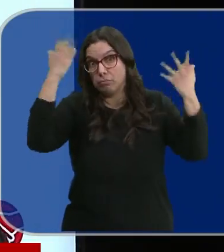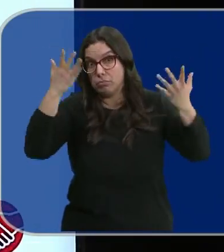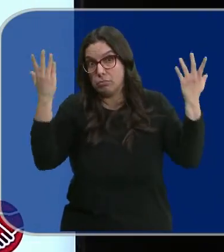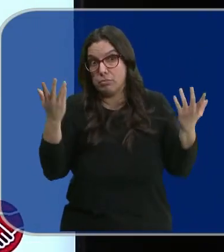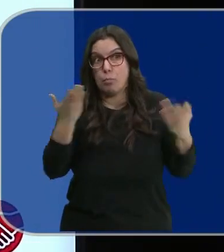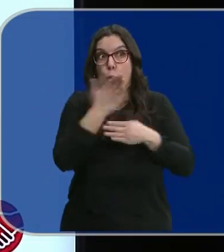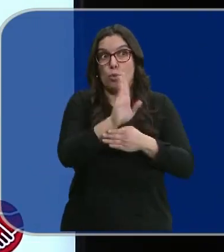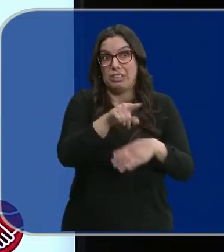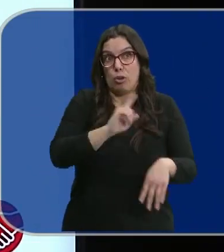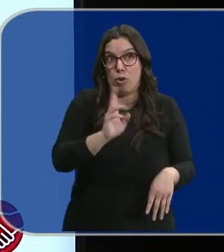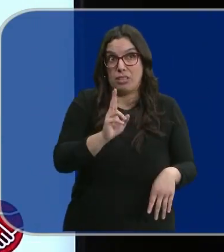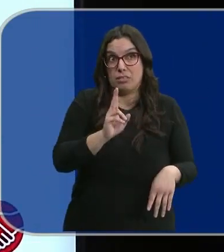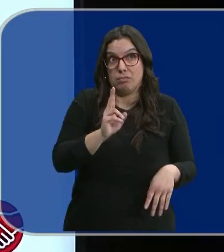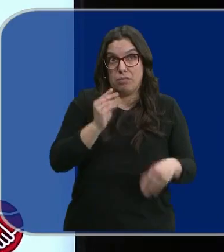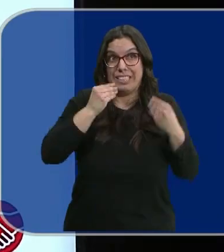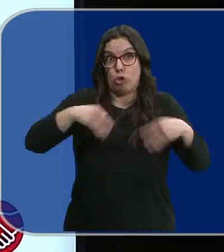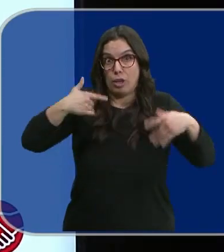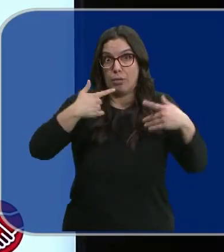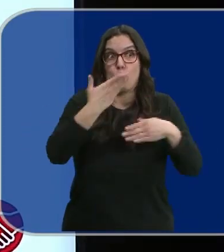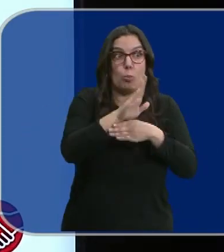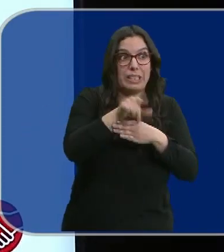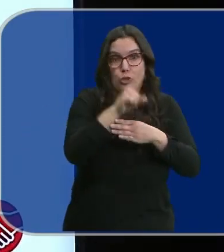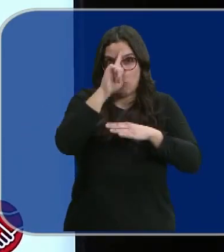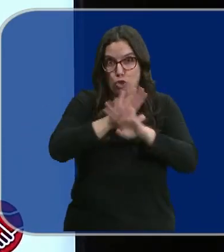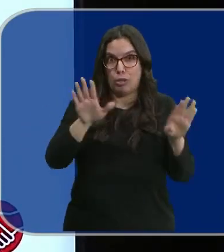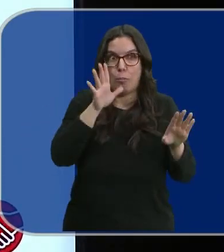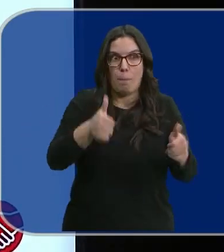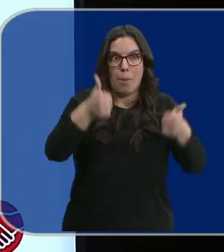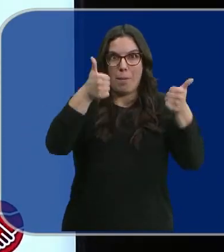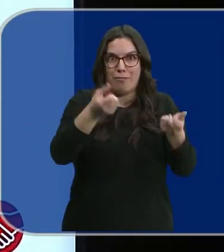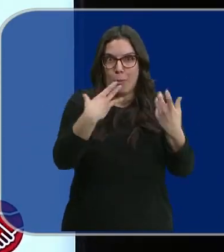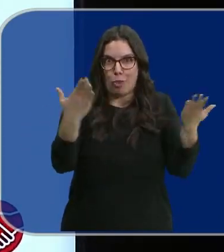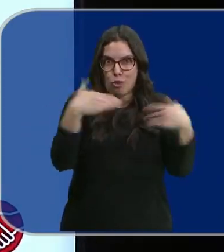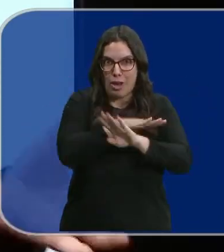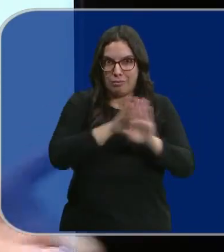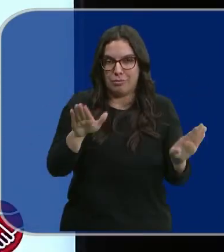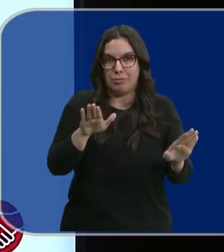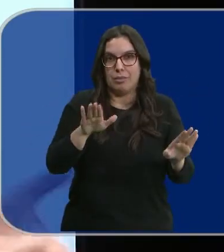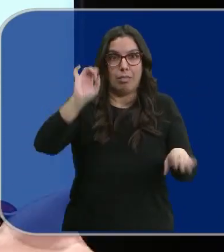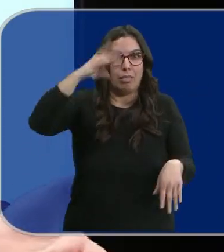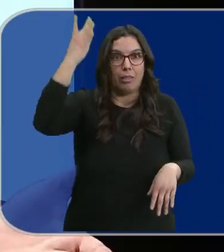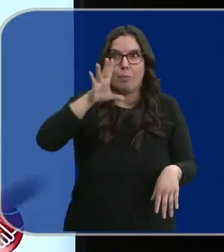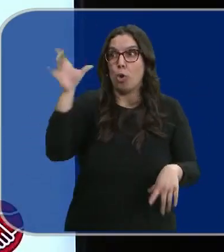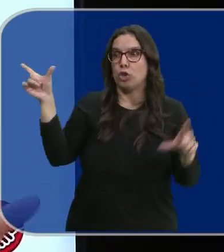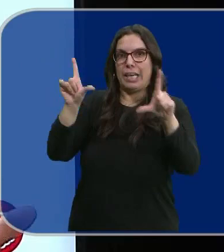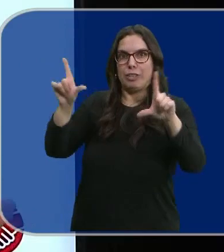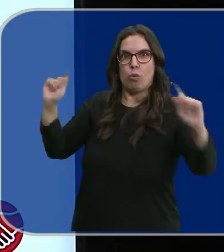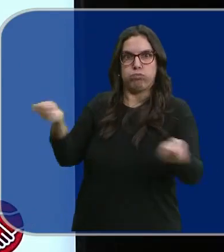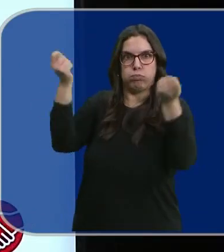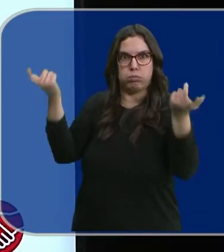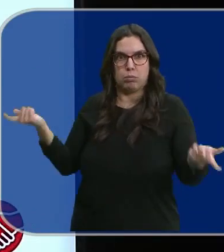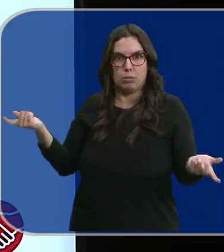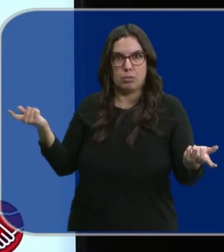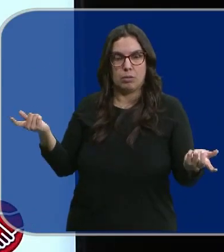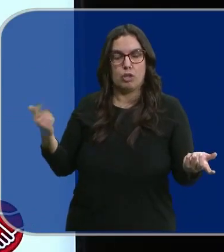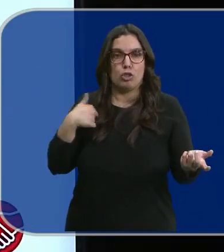ya no digo ni propuesta, porque no sé si es propuesta, porque nosotros no hemos vuelto a saber nada más de ella, pues porque ha salido en televisión y lo